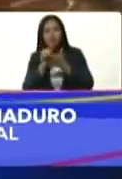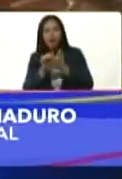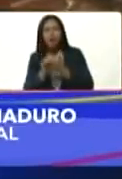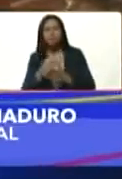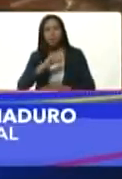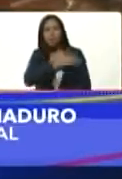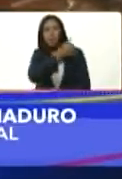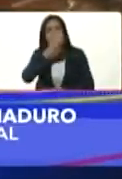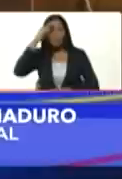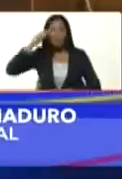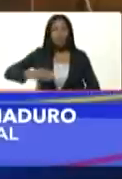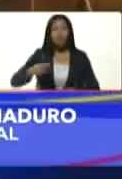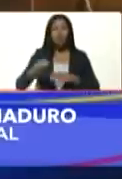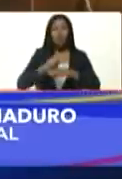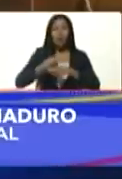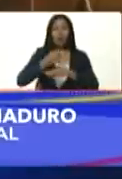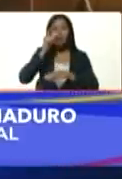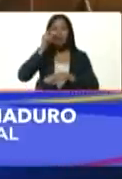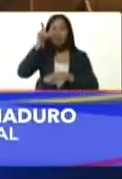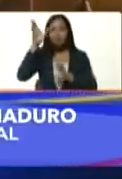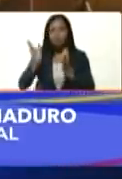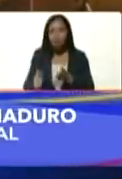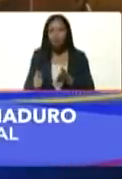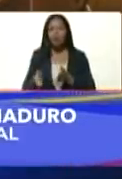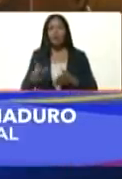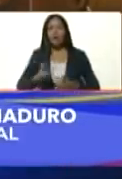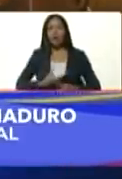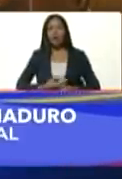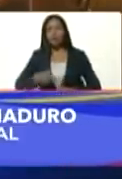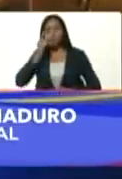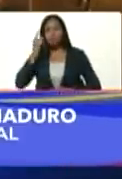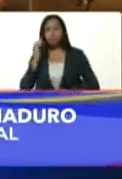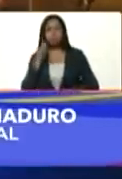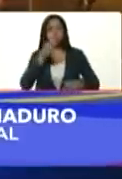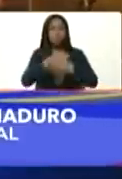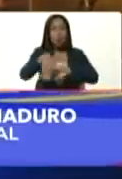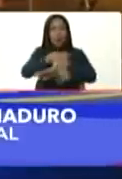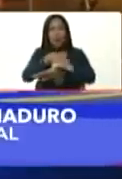militares, gobernadores, alcaldes, alcaldesas en las calles.